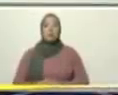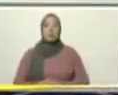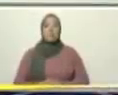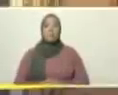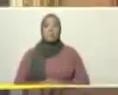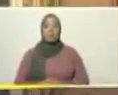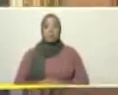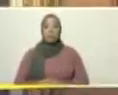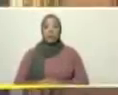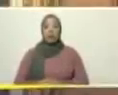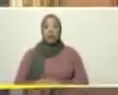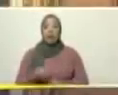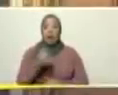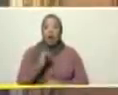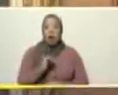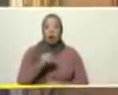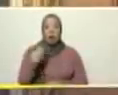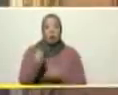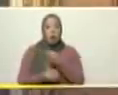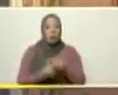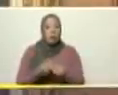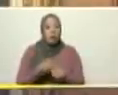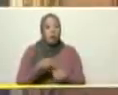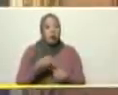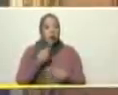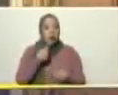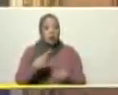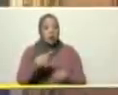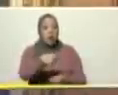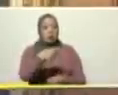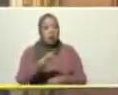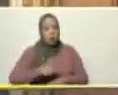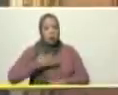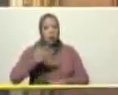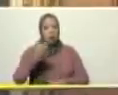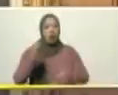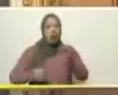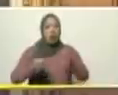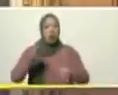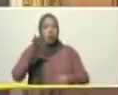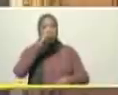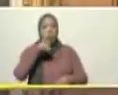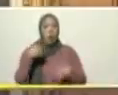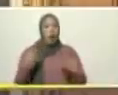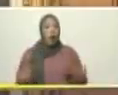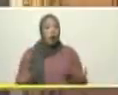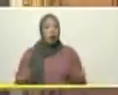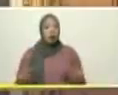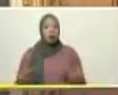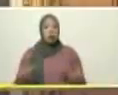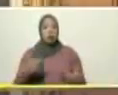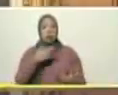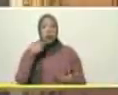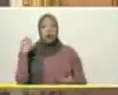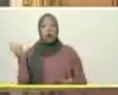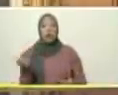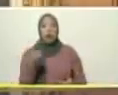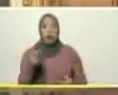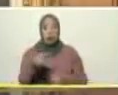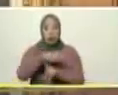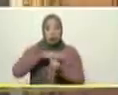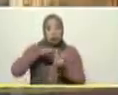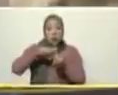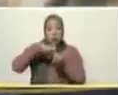que justifique lo injustificable en los escenarios de Ucrania y en